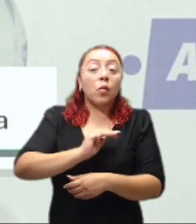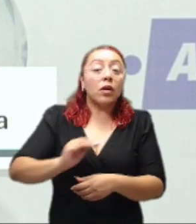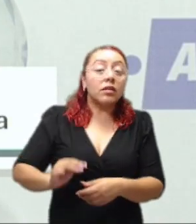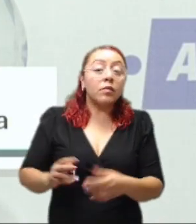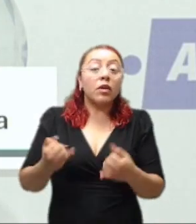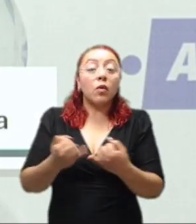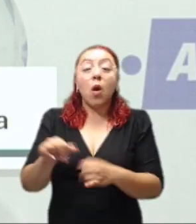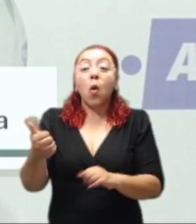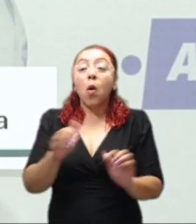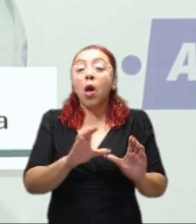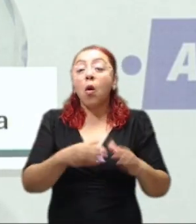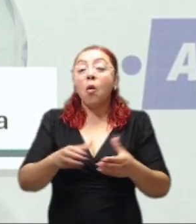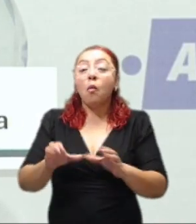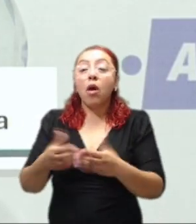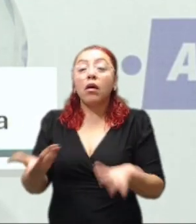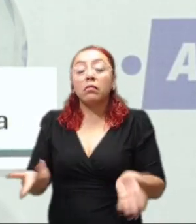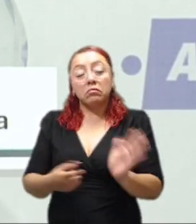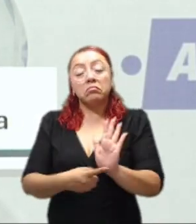muestro la